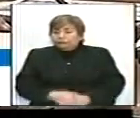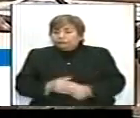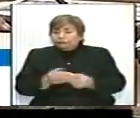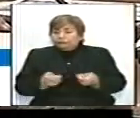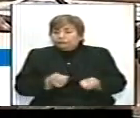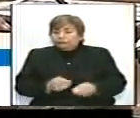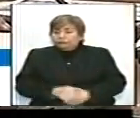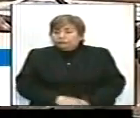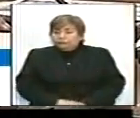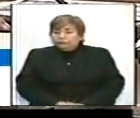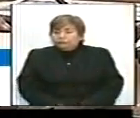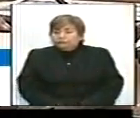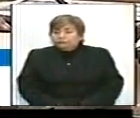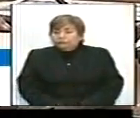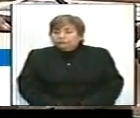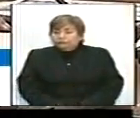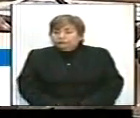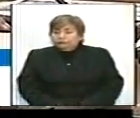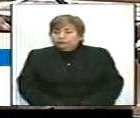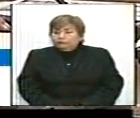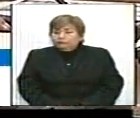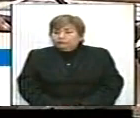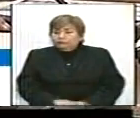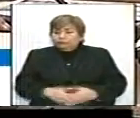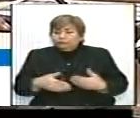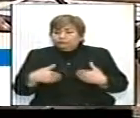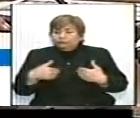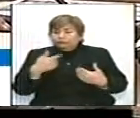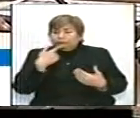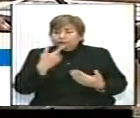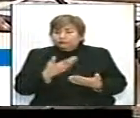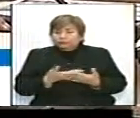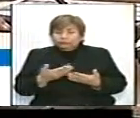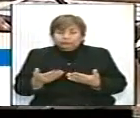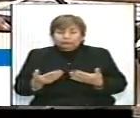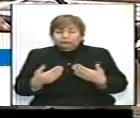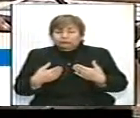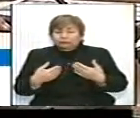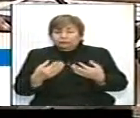colegio definitivo, ¿no? Entonces, con eso nosotros creo que quedamos